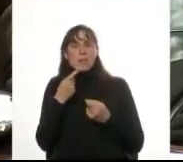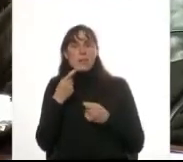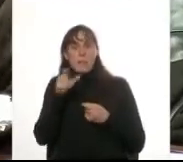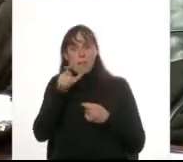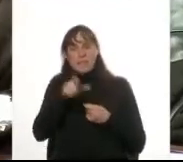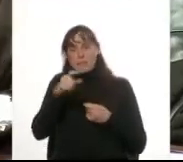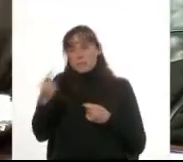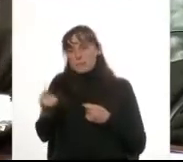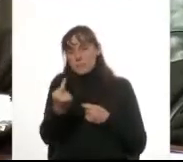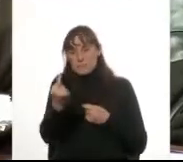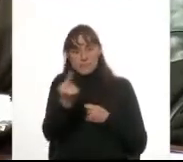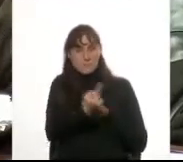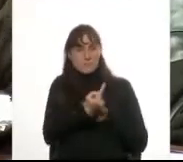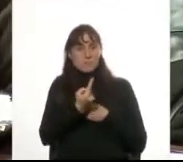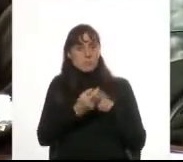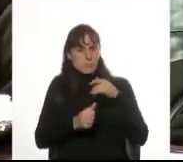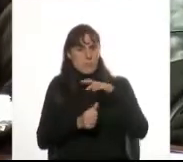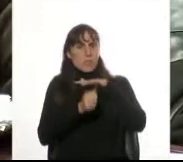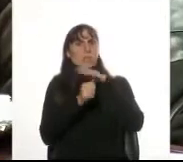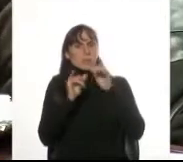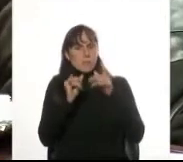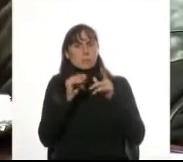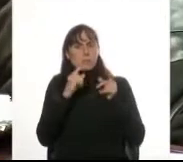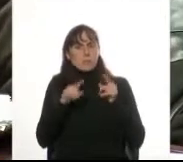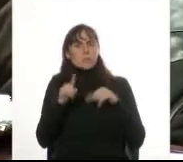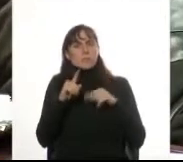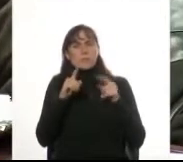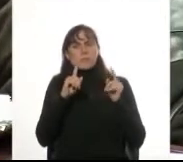individualidades, pero necesitamos seres colectivos